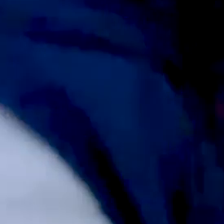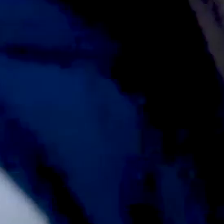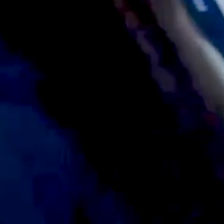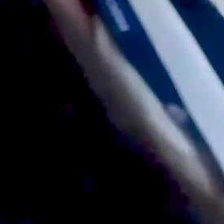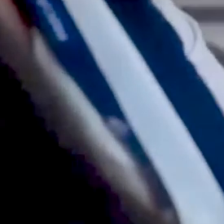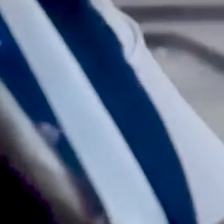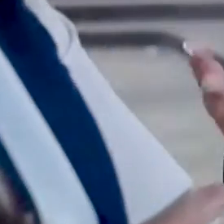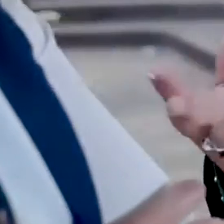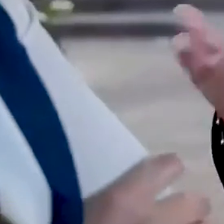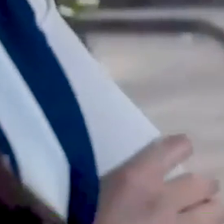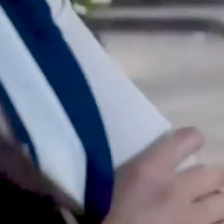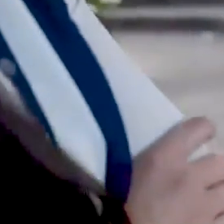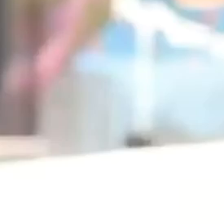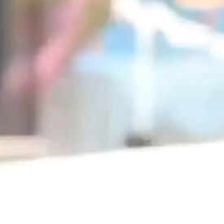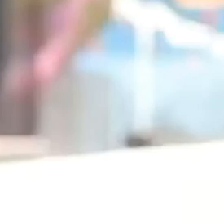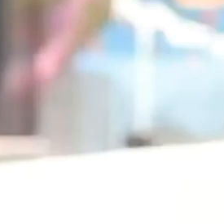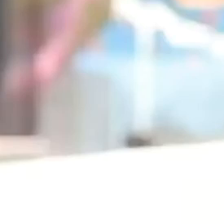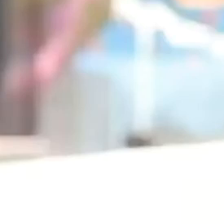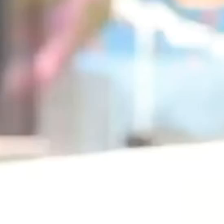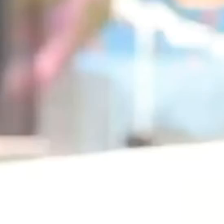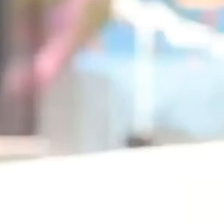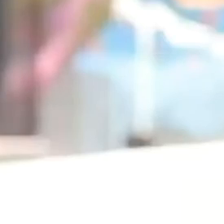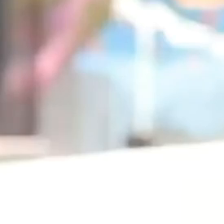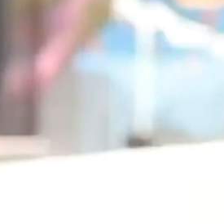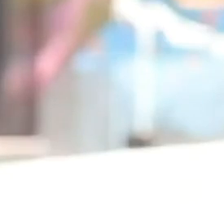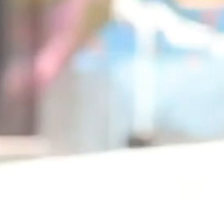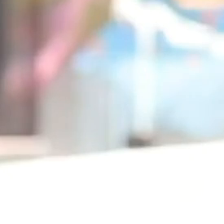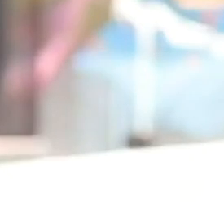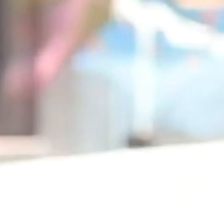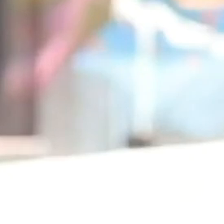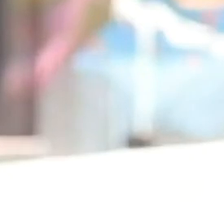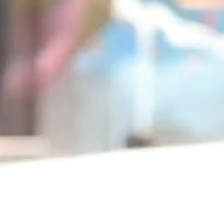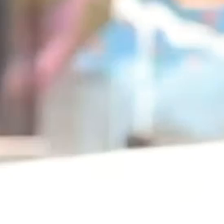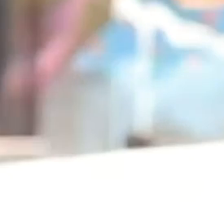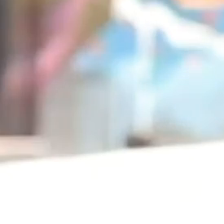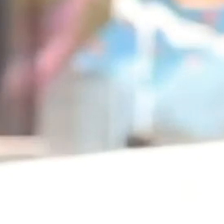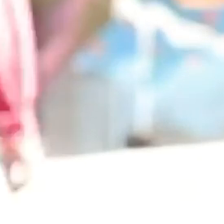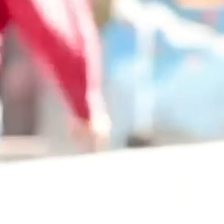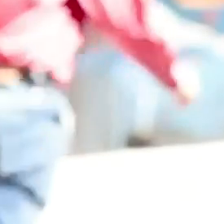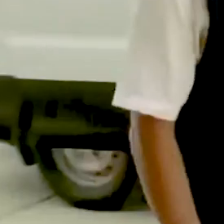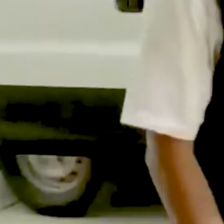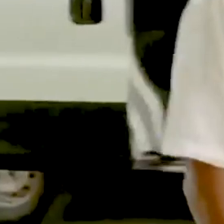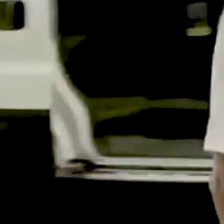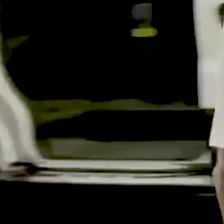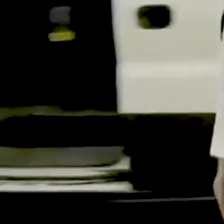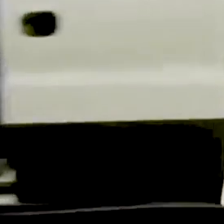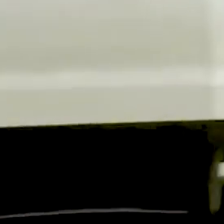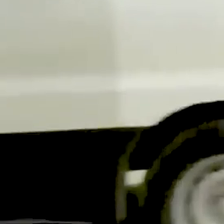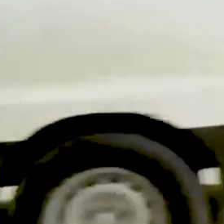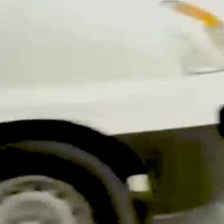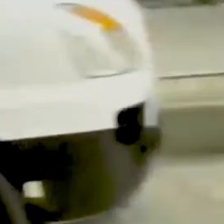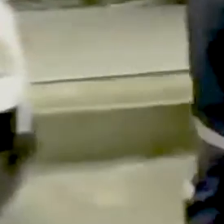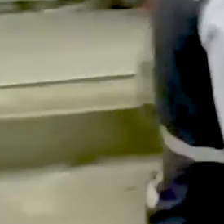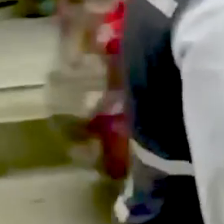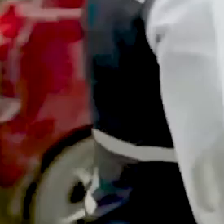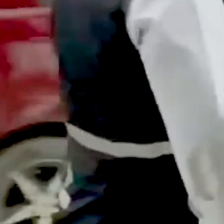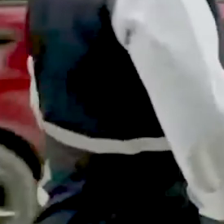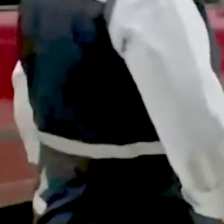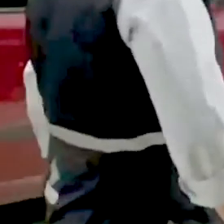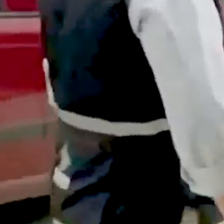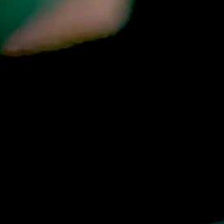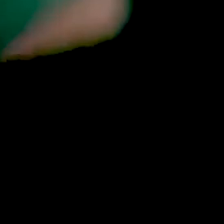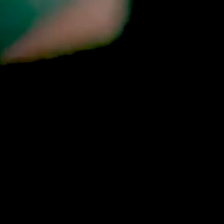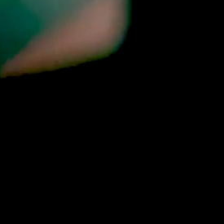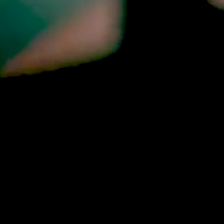las mujeres. Desde la escucha hemos podido hacer que nuestros procesos sean visibles. Avanzamos día a día por